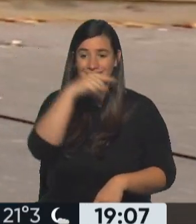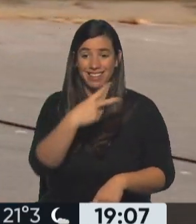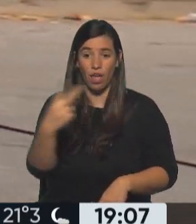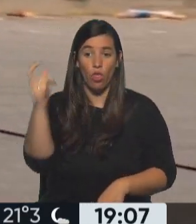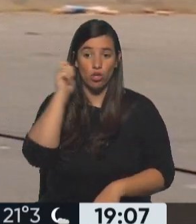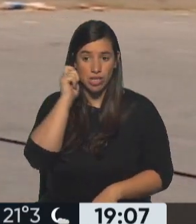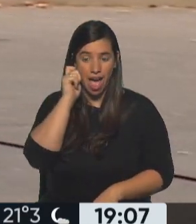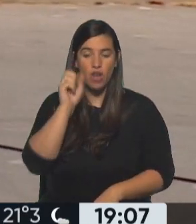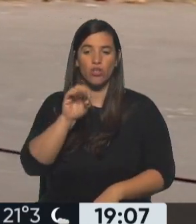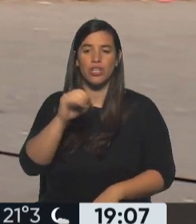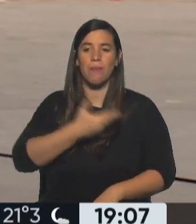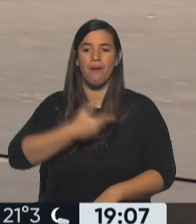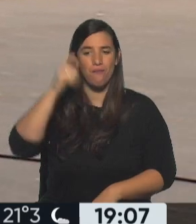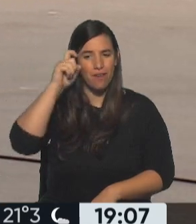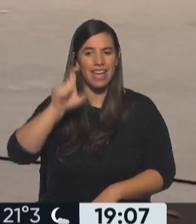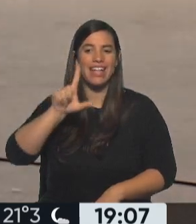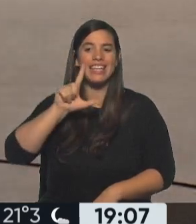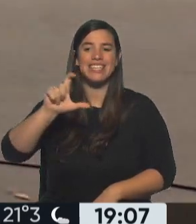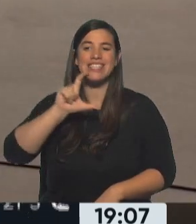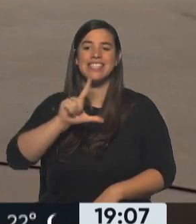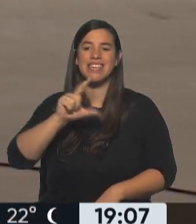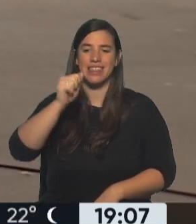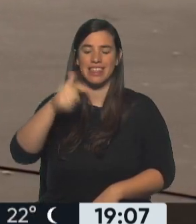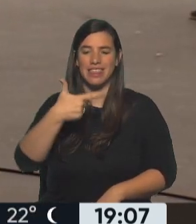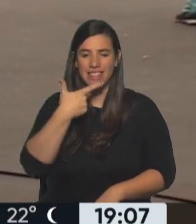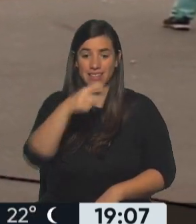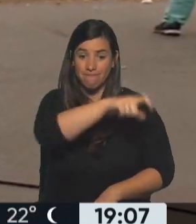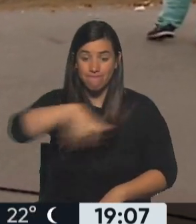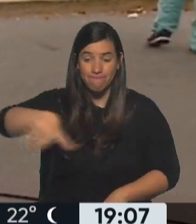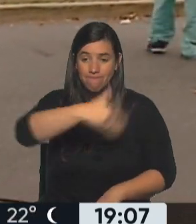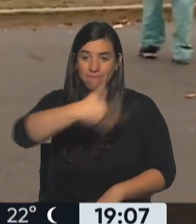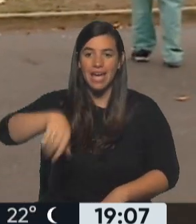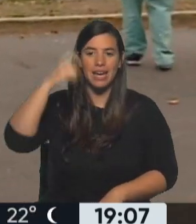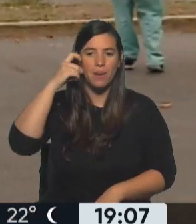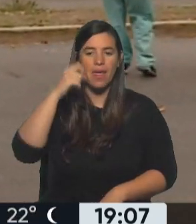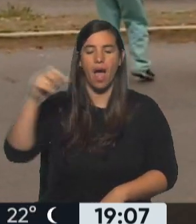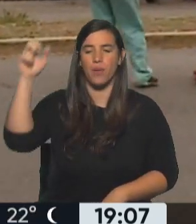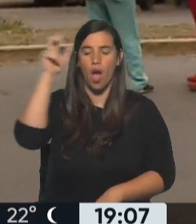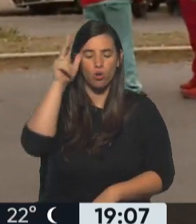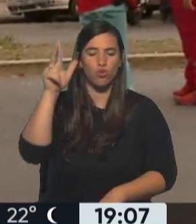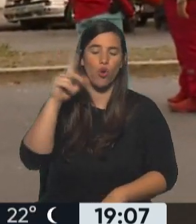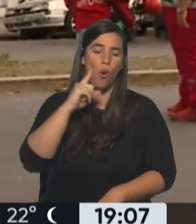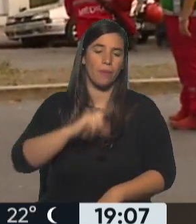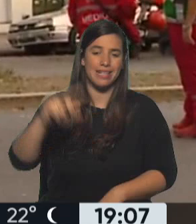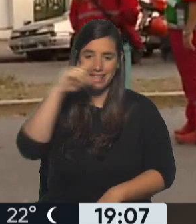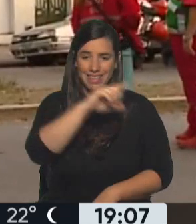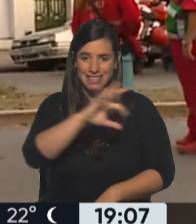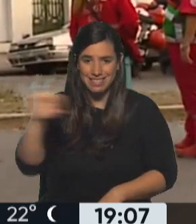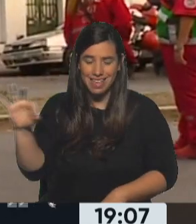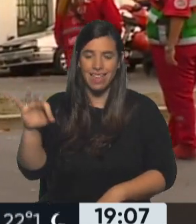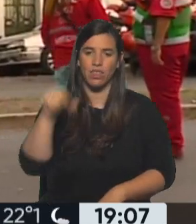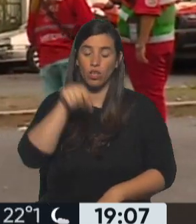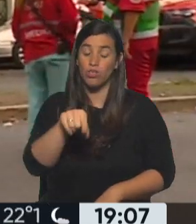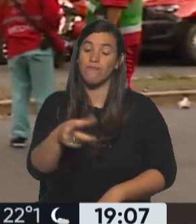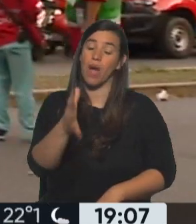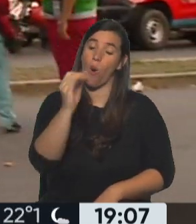Felicitas. Este derrumbe de Rivadavia al 8700 dejó al descubierto la emergencia habitacional que hay